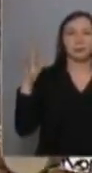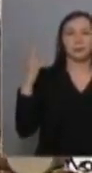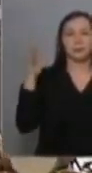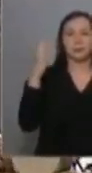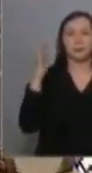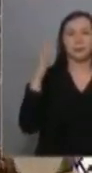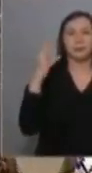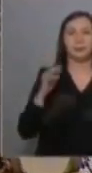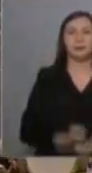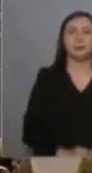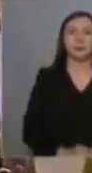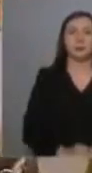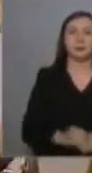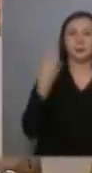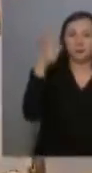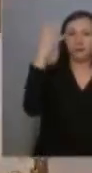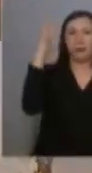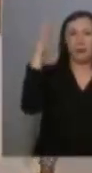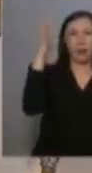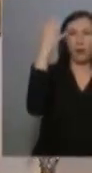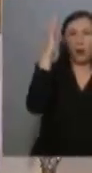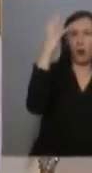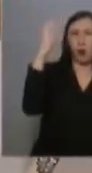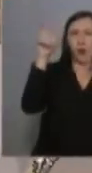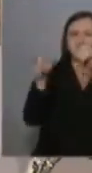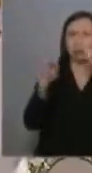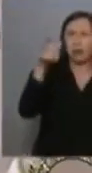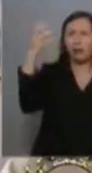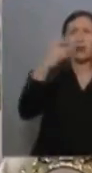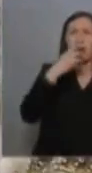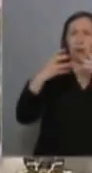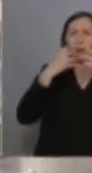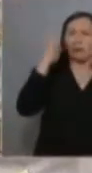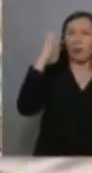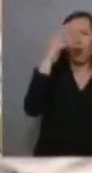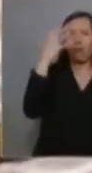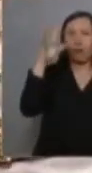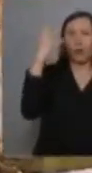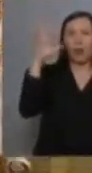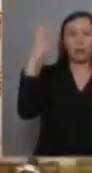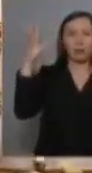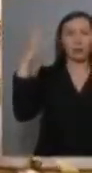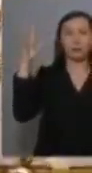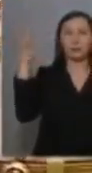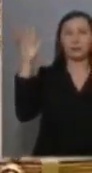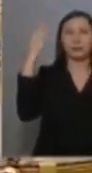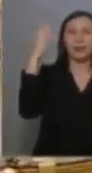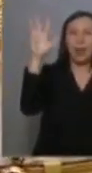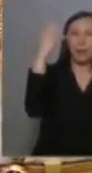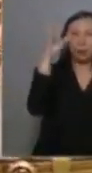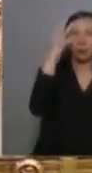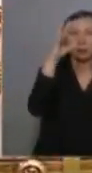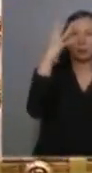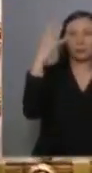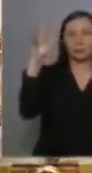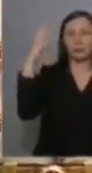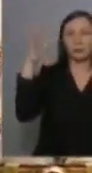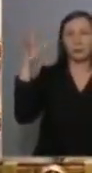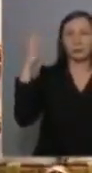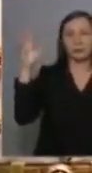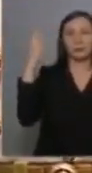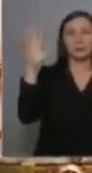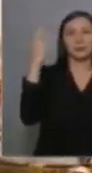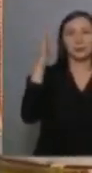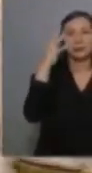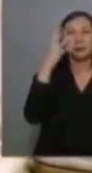años y un mes se convierte en el mandatario más joven de la historia del país. Con una enorme sonrisa que le acompañó desde que entró en la sala